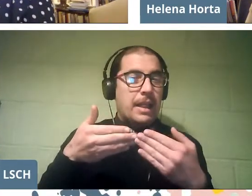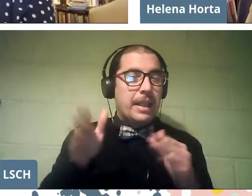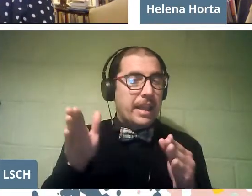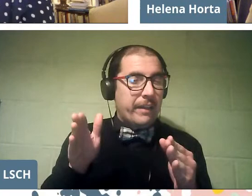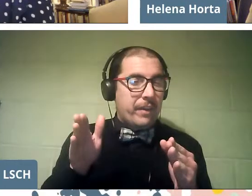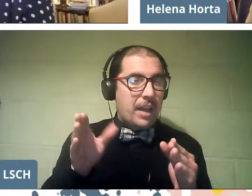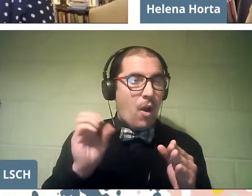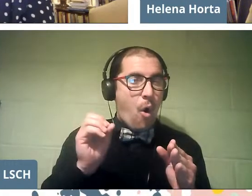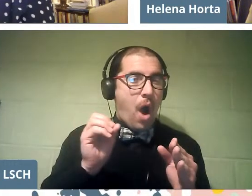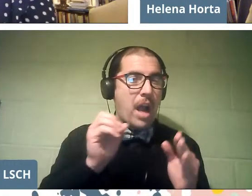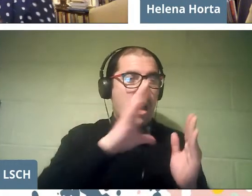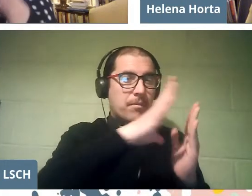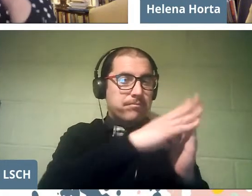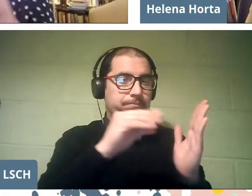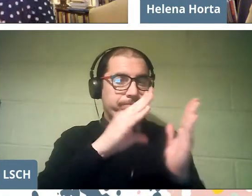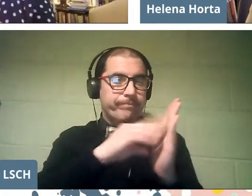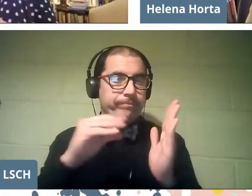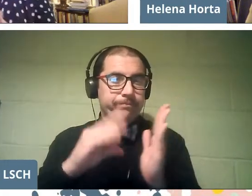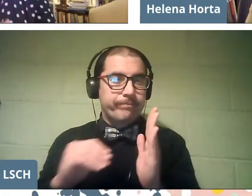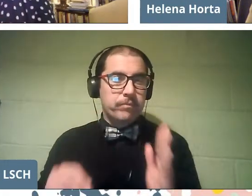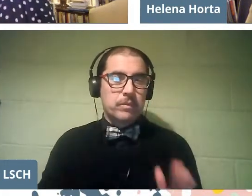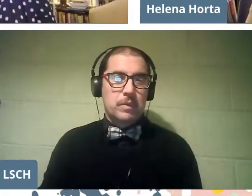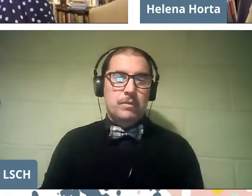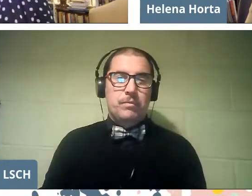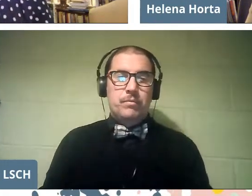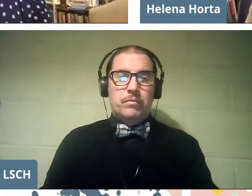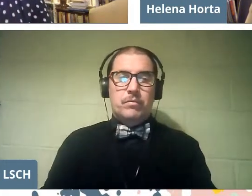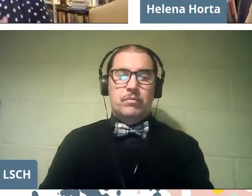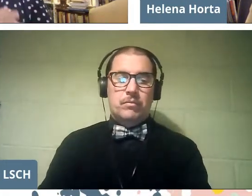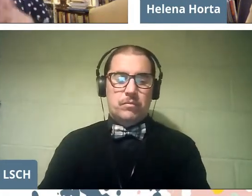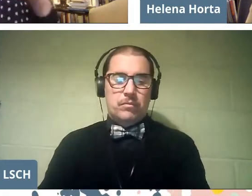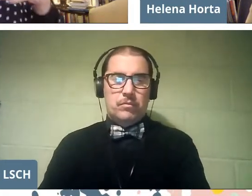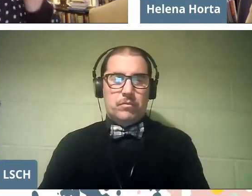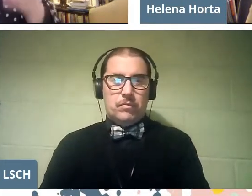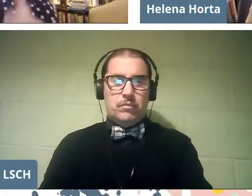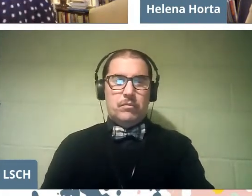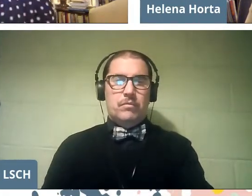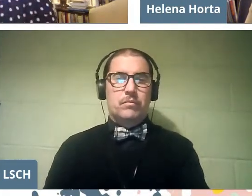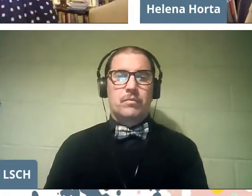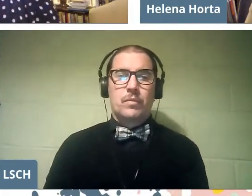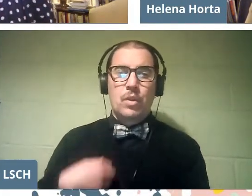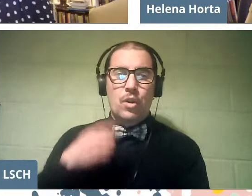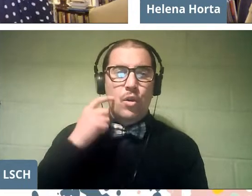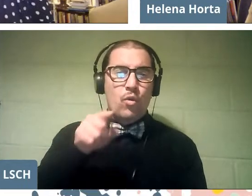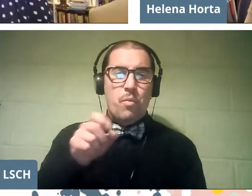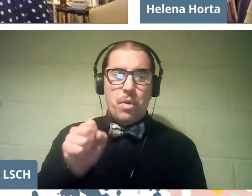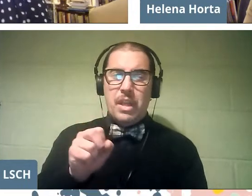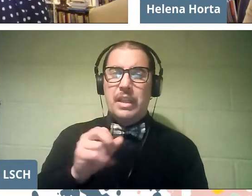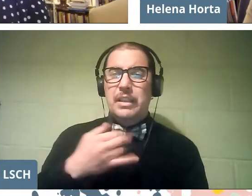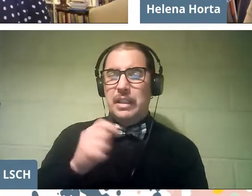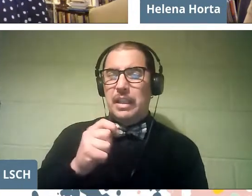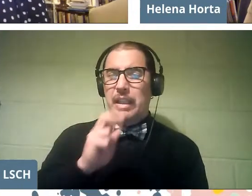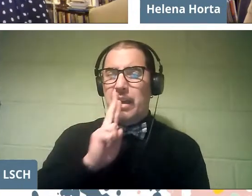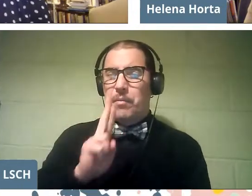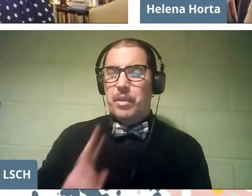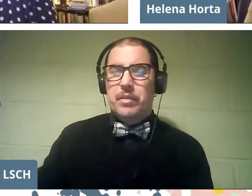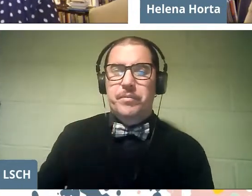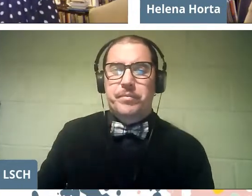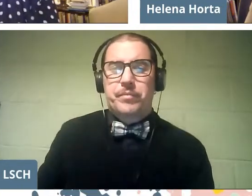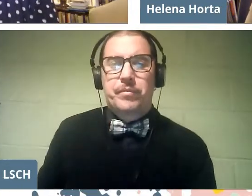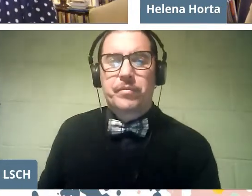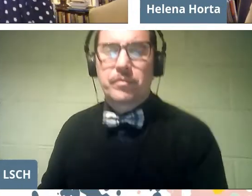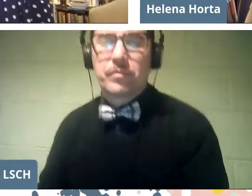tejedor? Yo creo que con esas tres preguntas puedes construir. Ok, empiezo